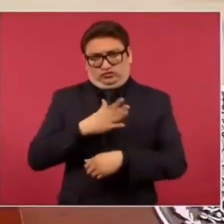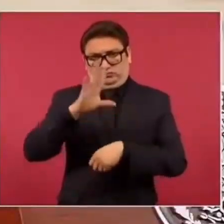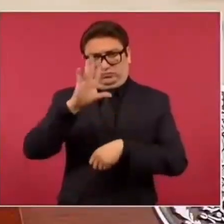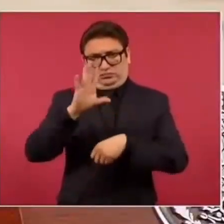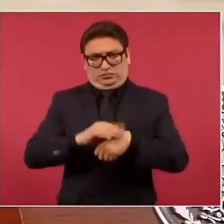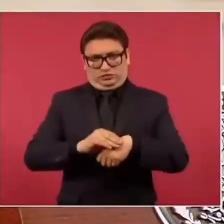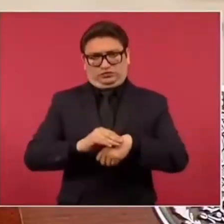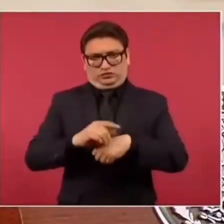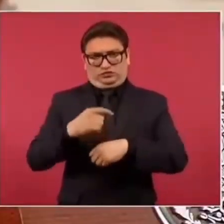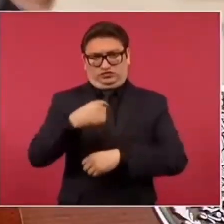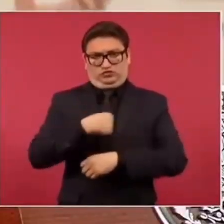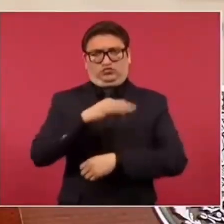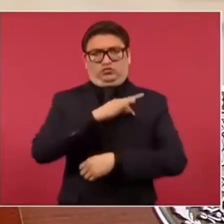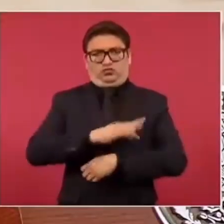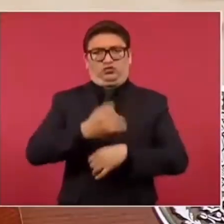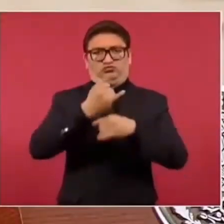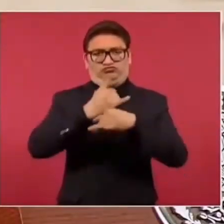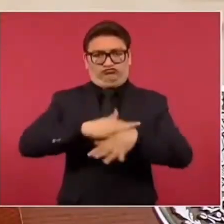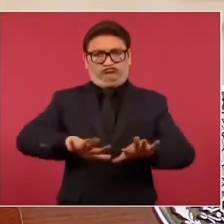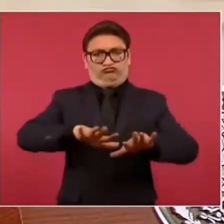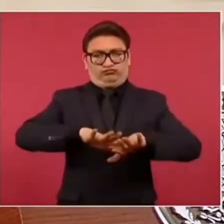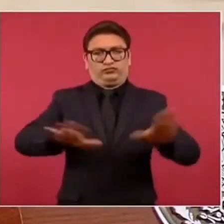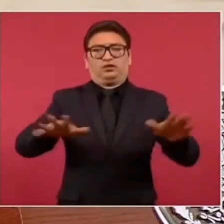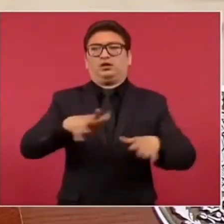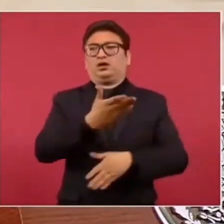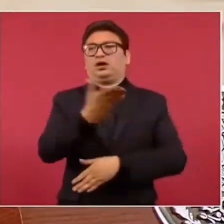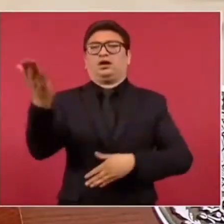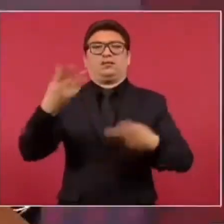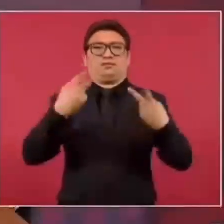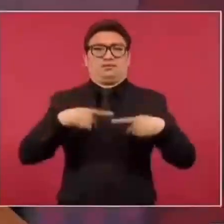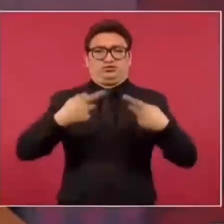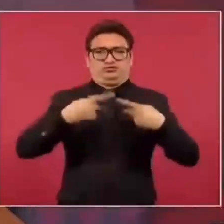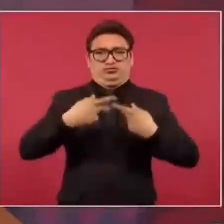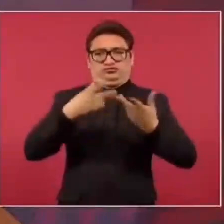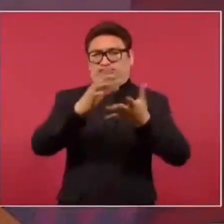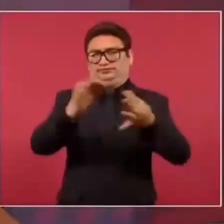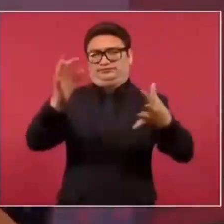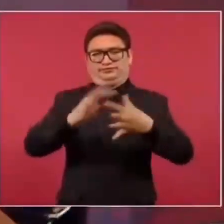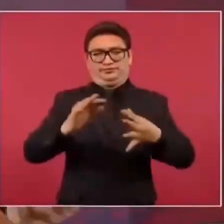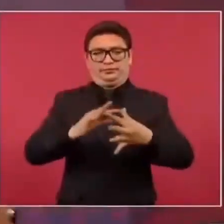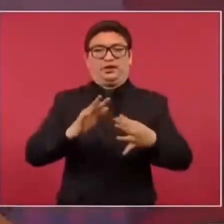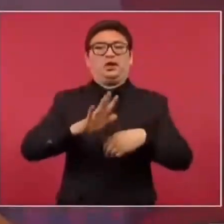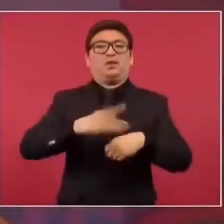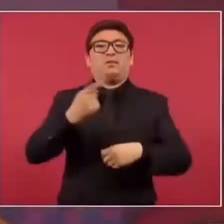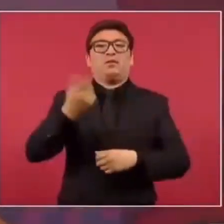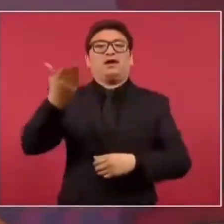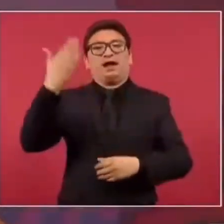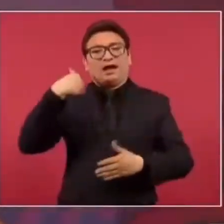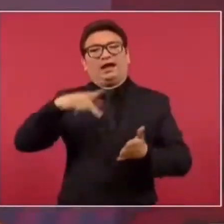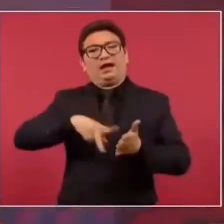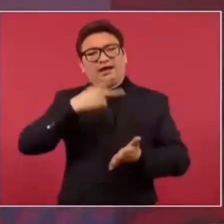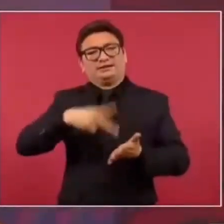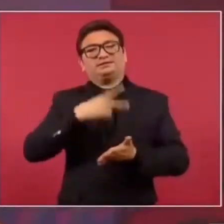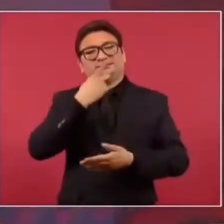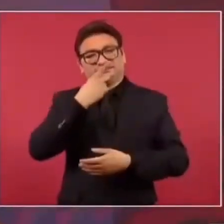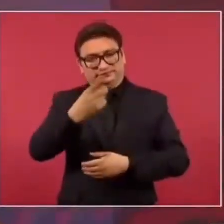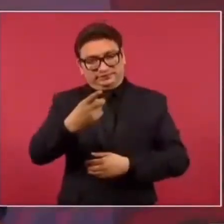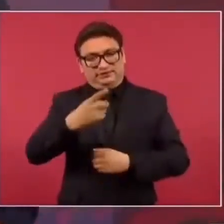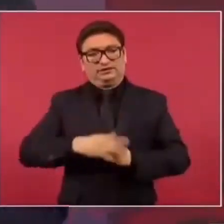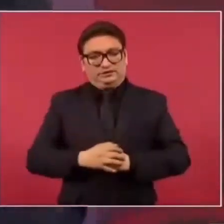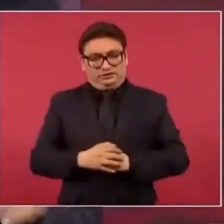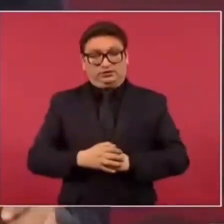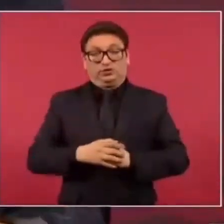esto informarle a la gente, porque ya lo he dicho muchas veces,